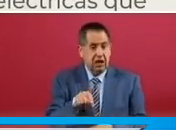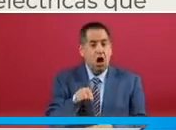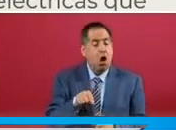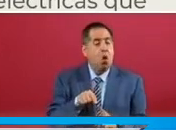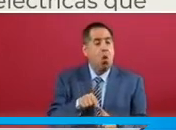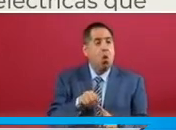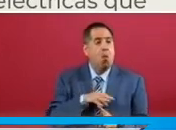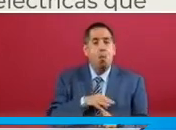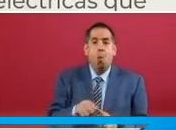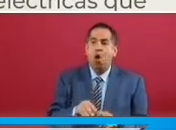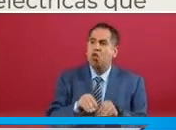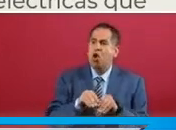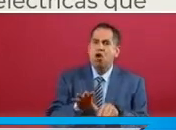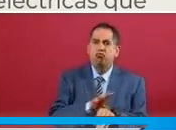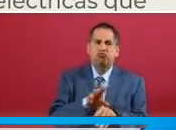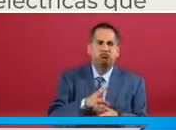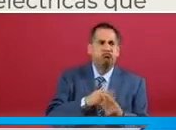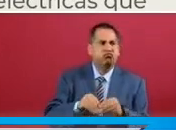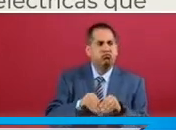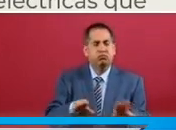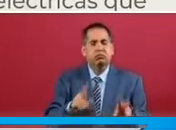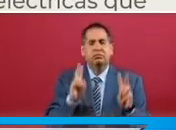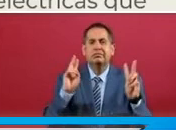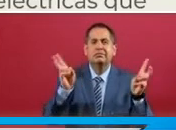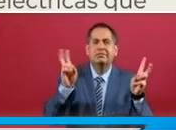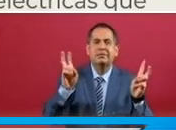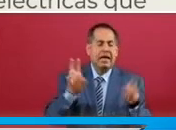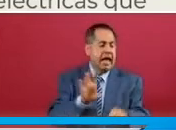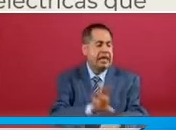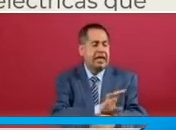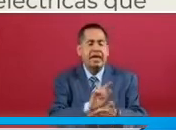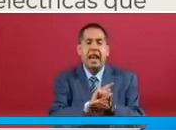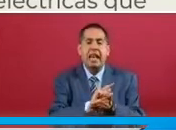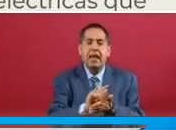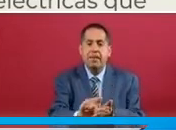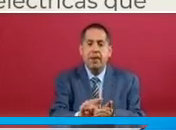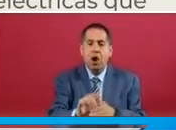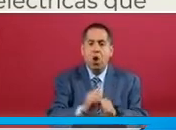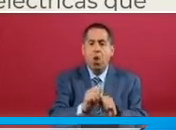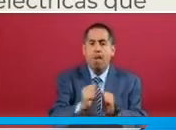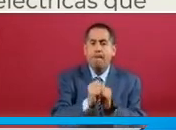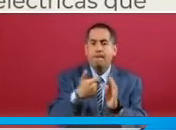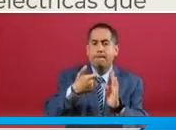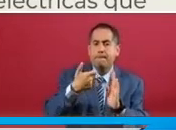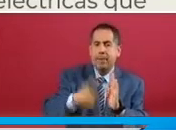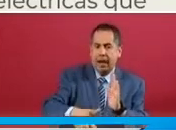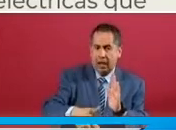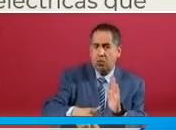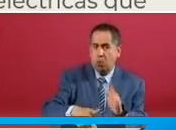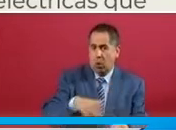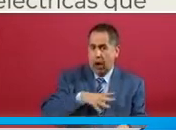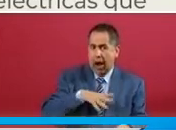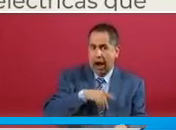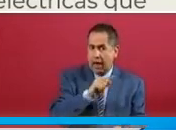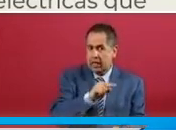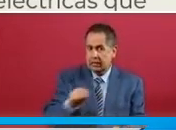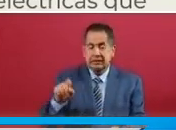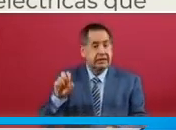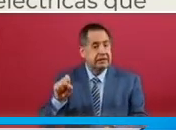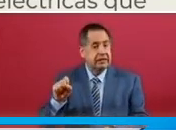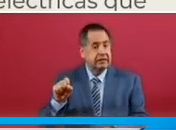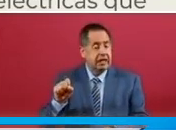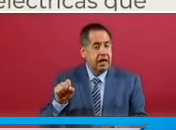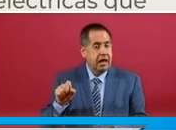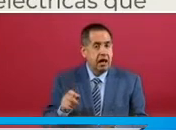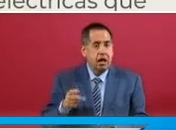Con su supuesta independencia favoreció directamente a los particulares, conspirando en contra de la CFE. Adolfo López Mateos fue el presidente que